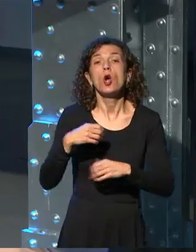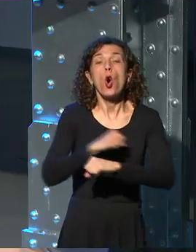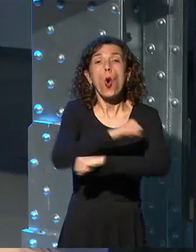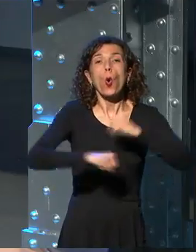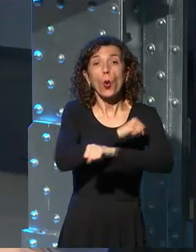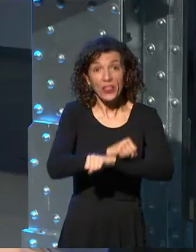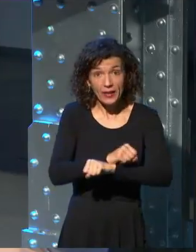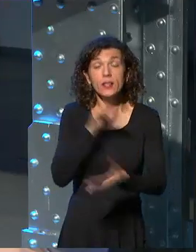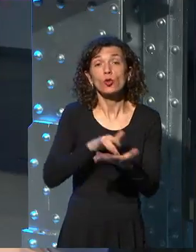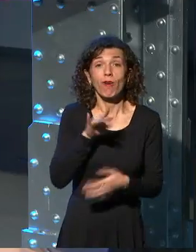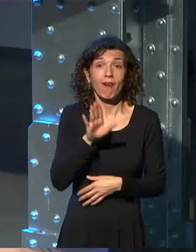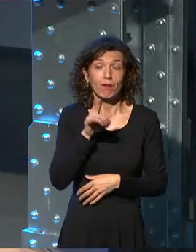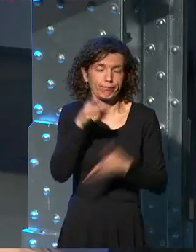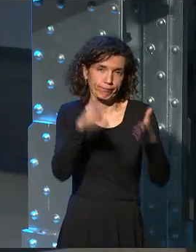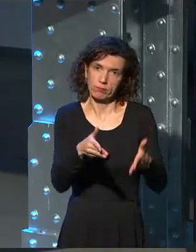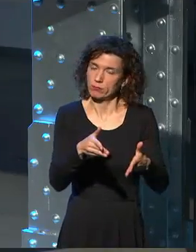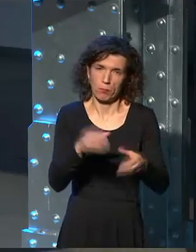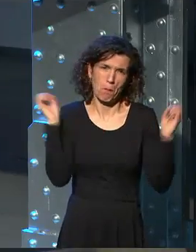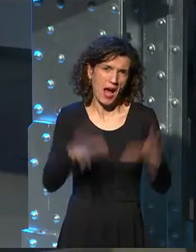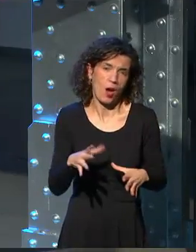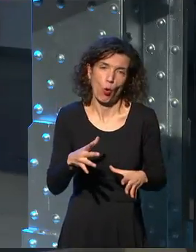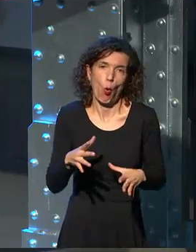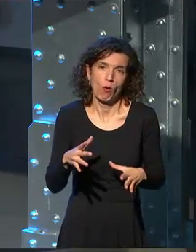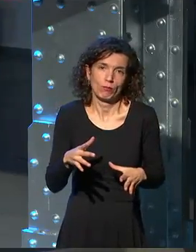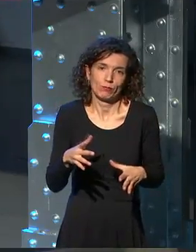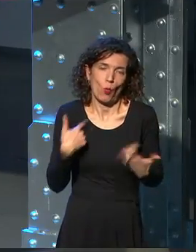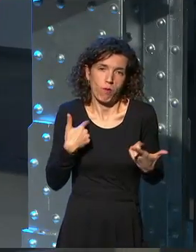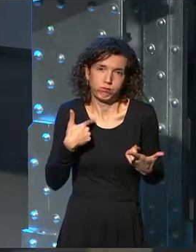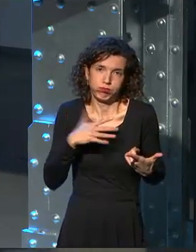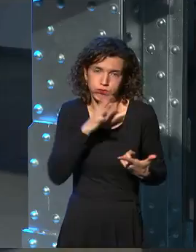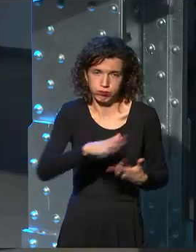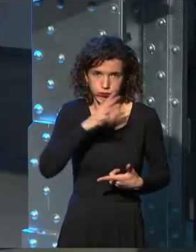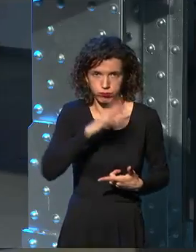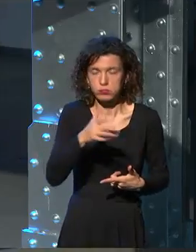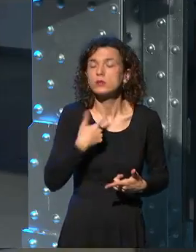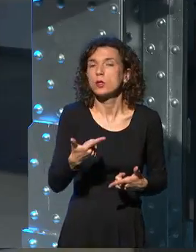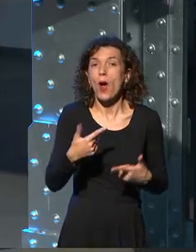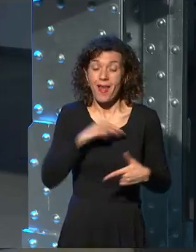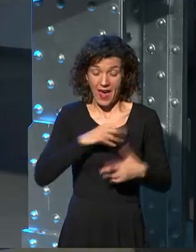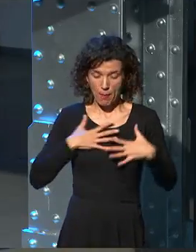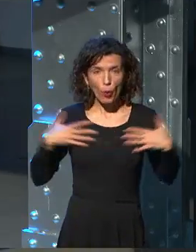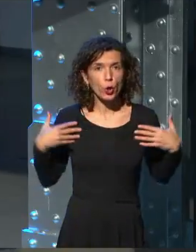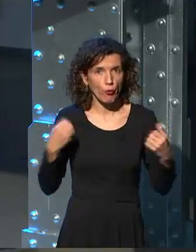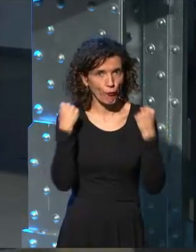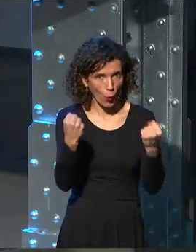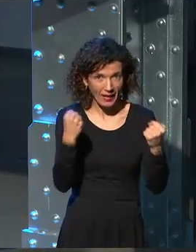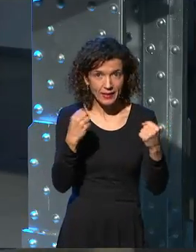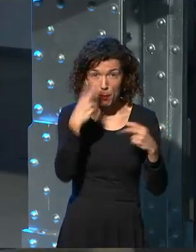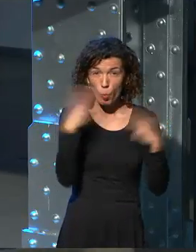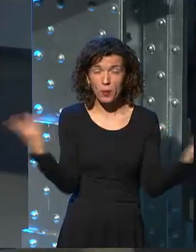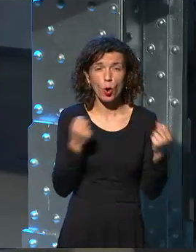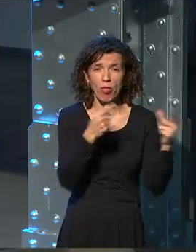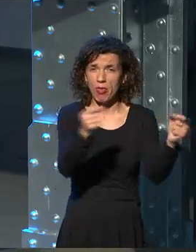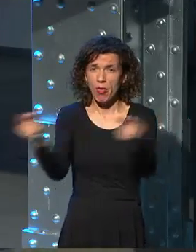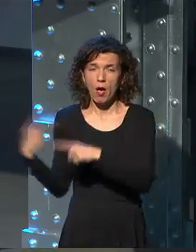que era pues, un gran mago y mejor showman, él generaba unas emociones muy potentes en el público.